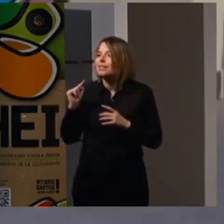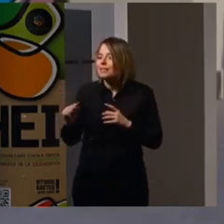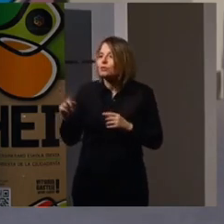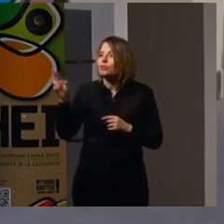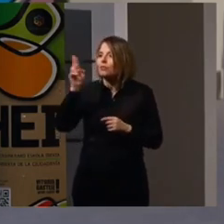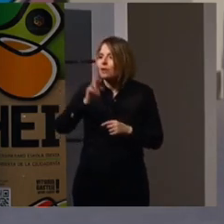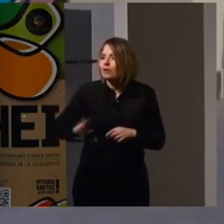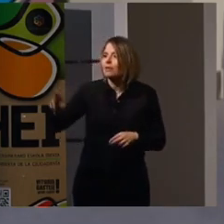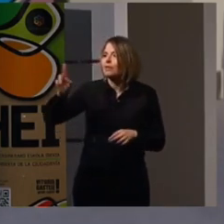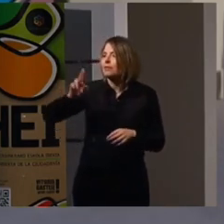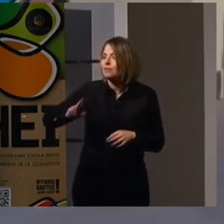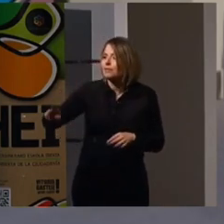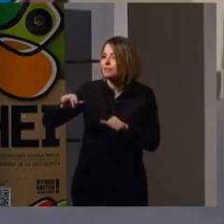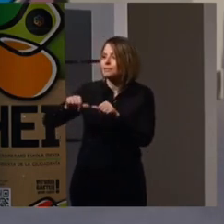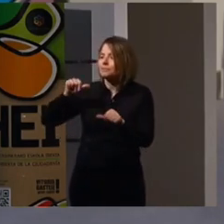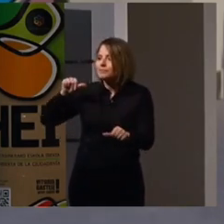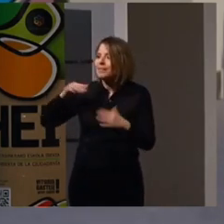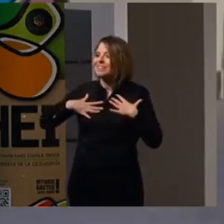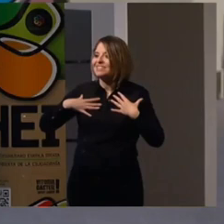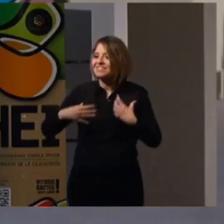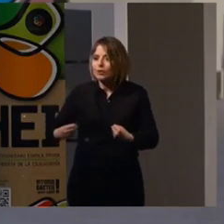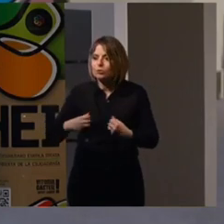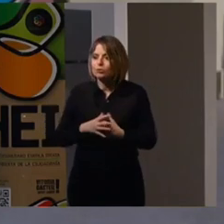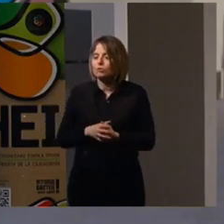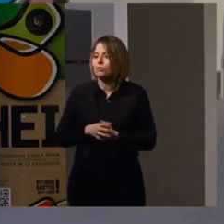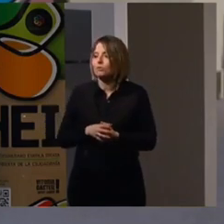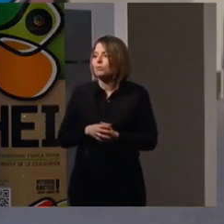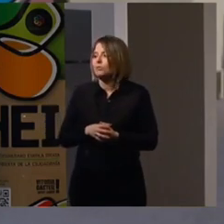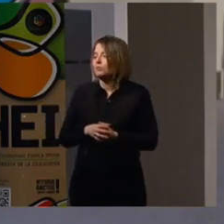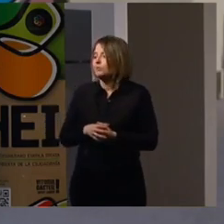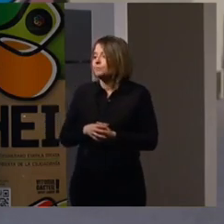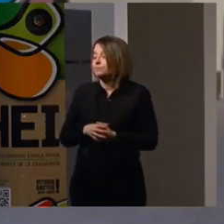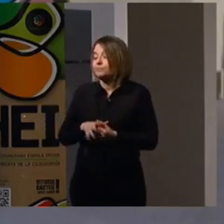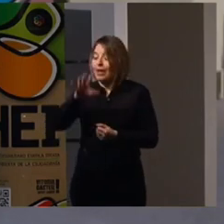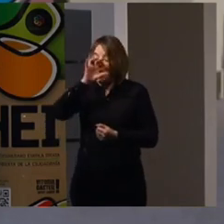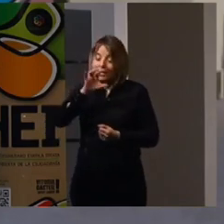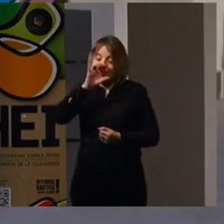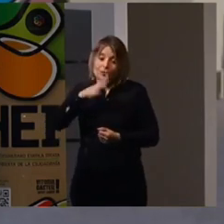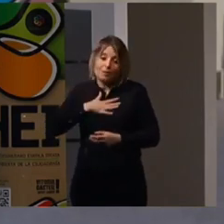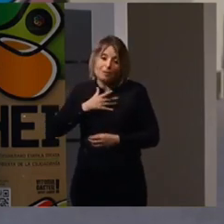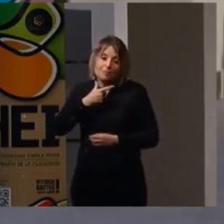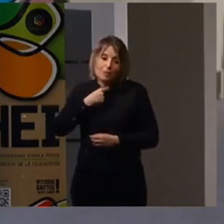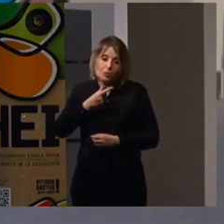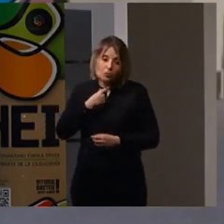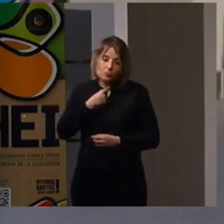cosa que se repite sistemáticamente en todo lo que tiene que ver con la salud. Hay una anécdota que a mí me gusta mucho y es